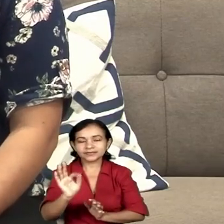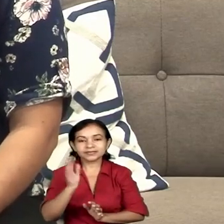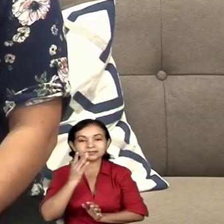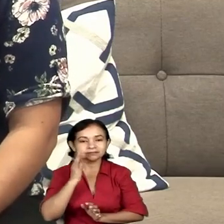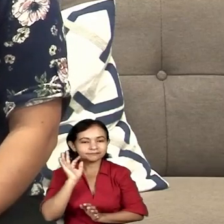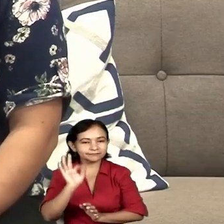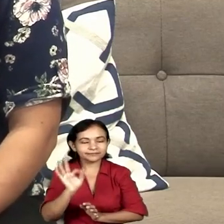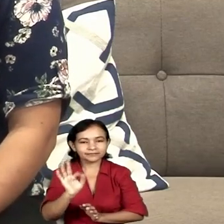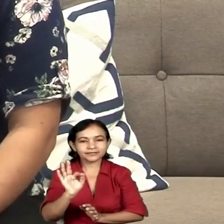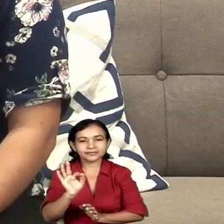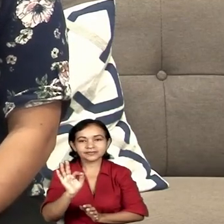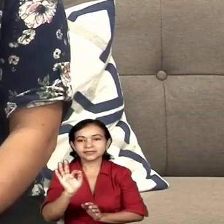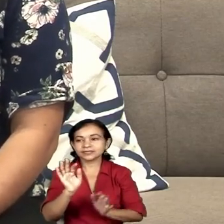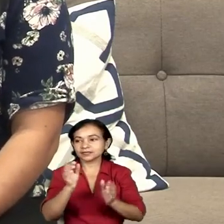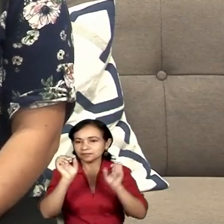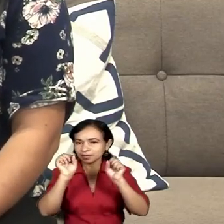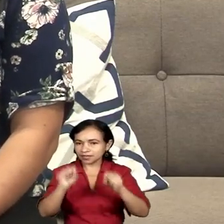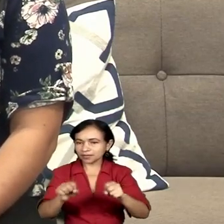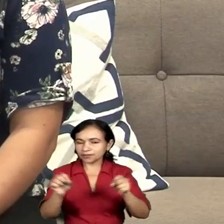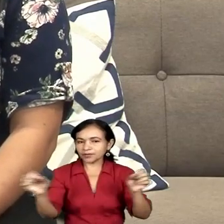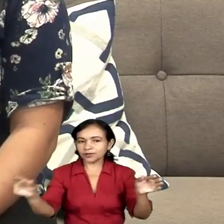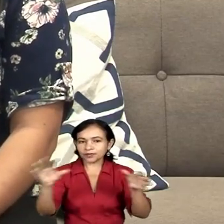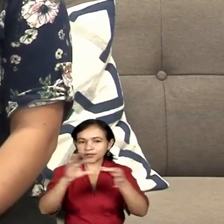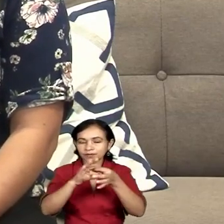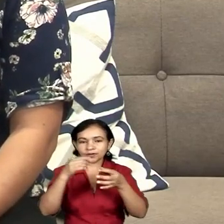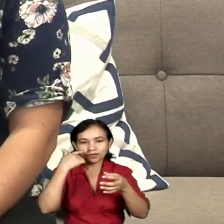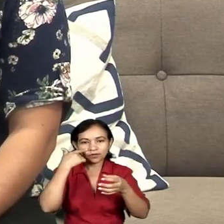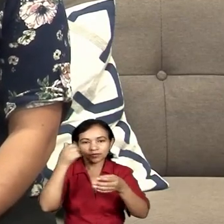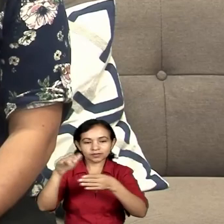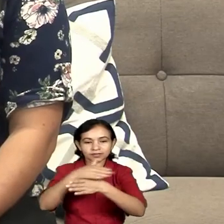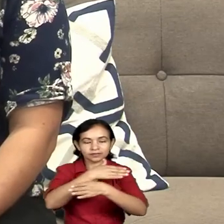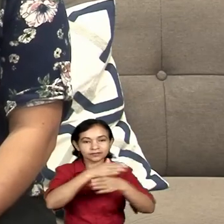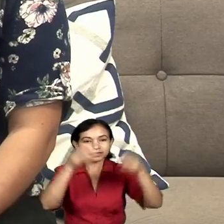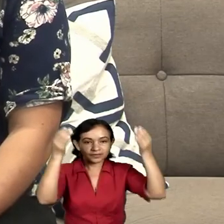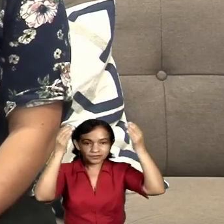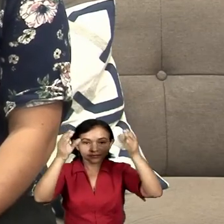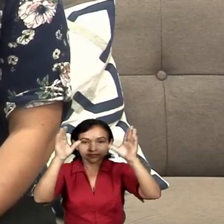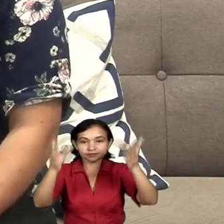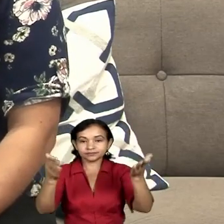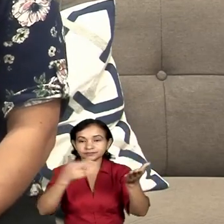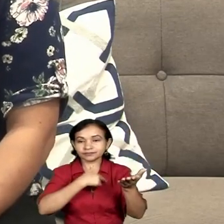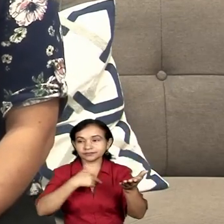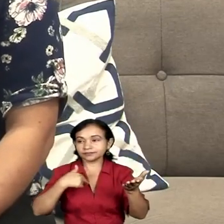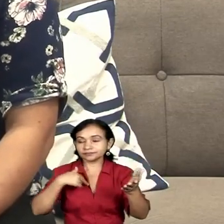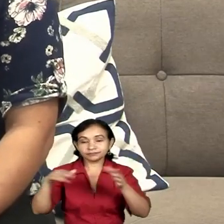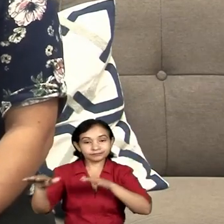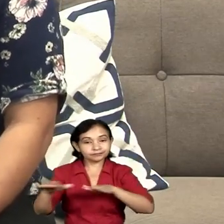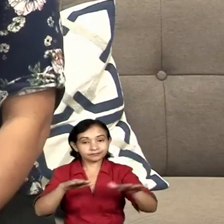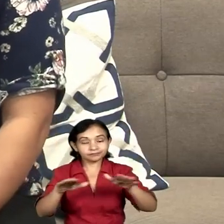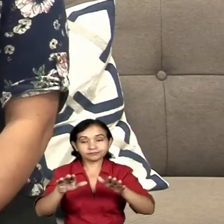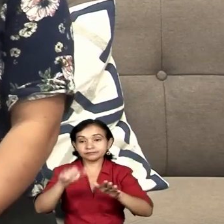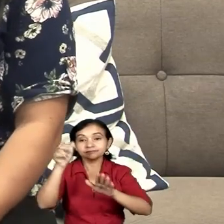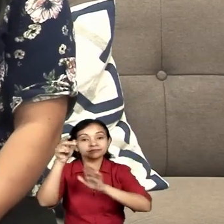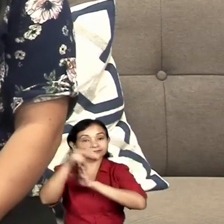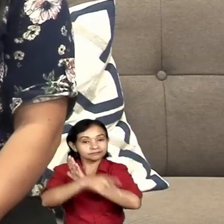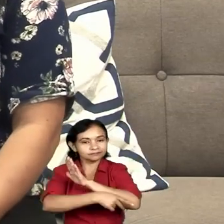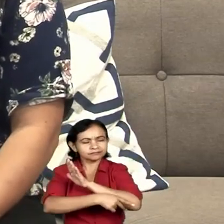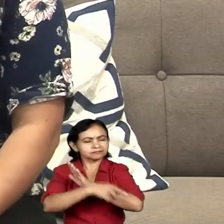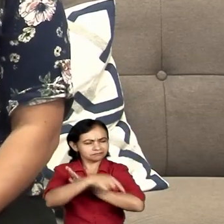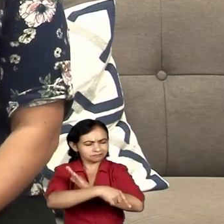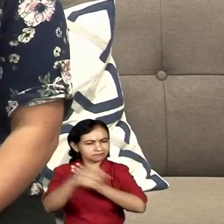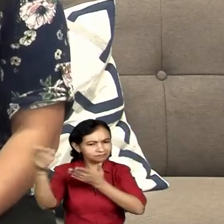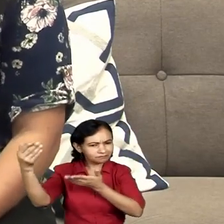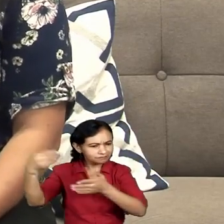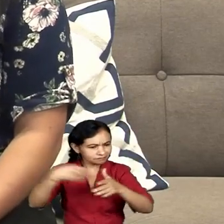¿verdad? Y que para que puedan ser parte, conocer esas diferentes culturas. Los que no pueden ir a otros países, pues que aquí tenemos el